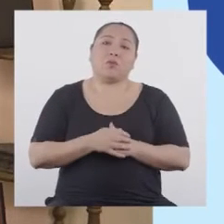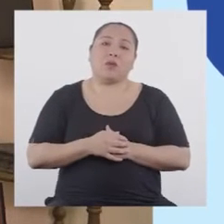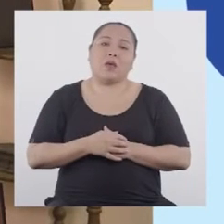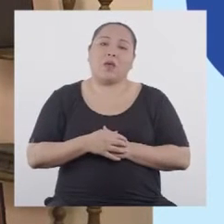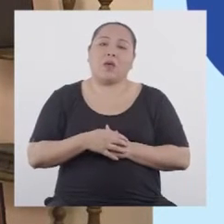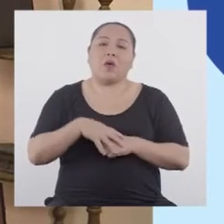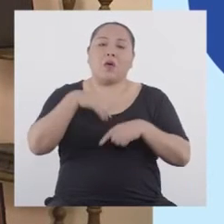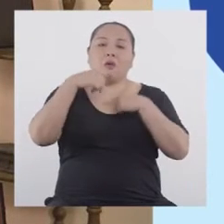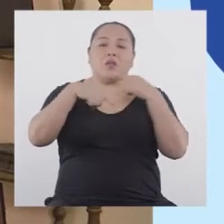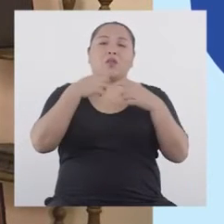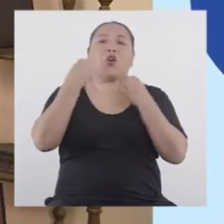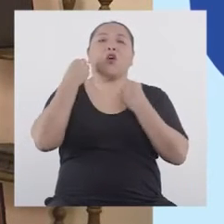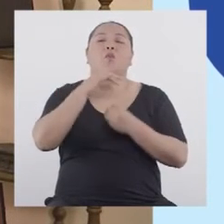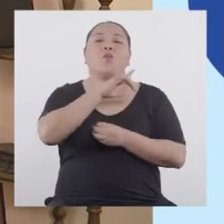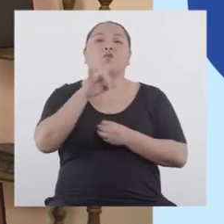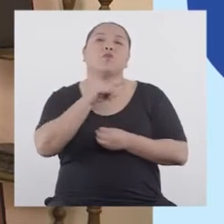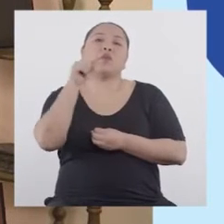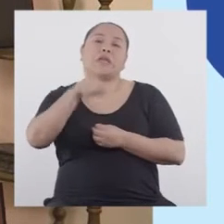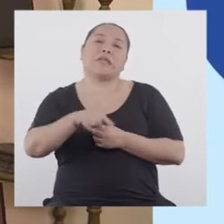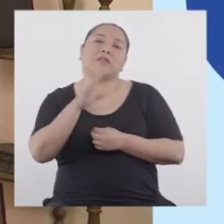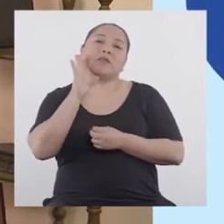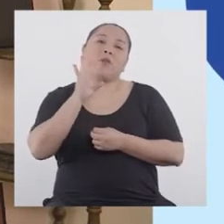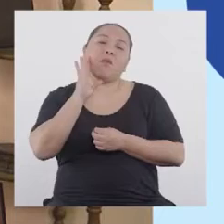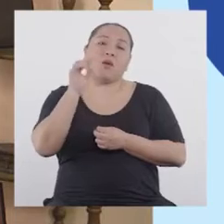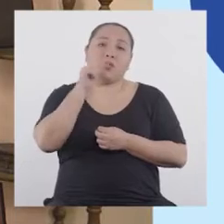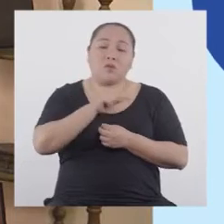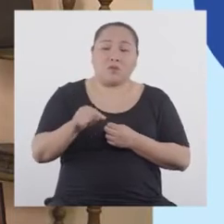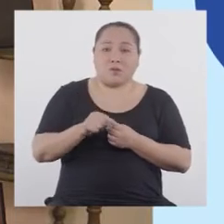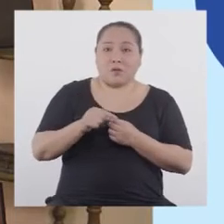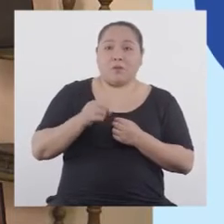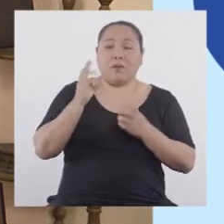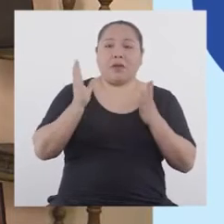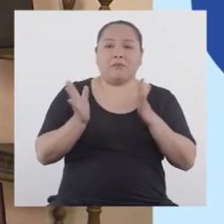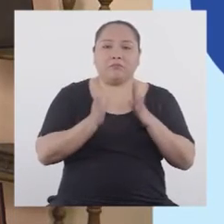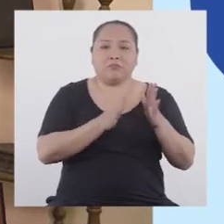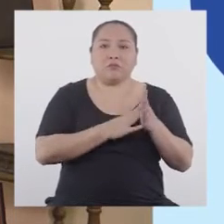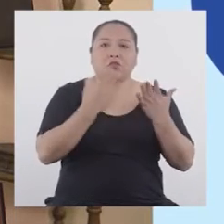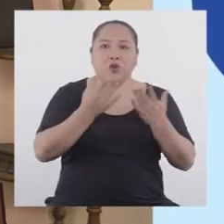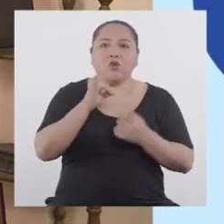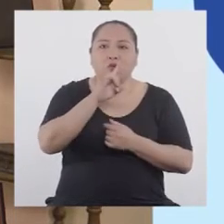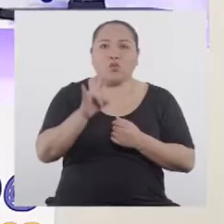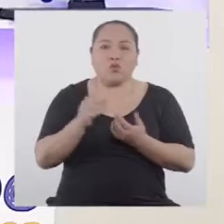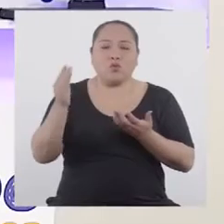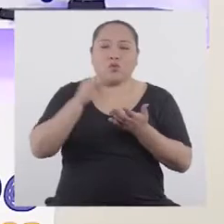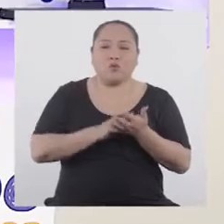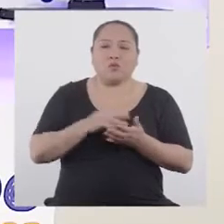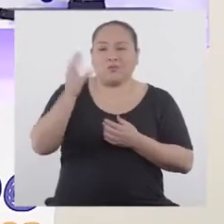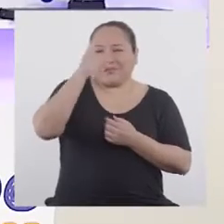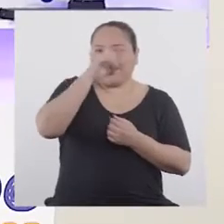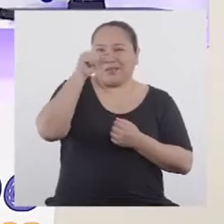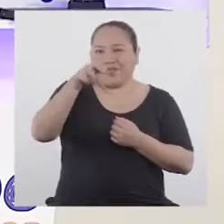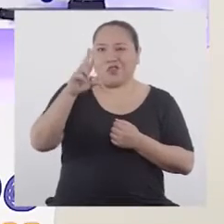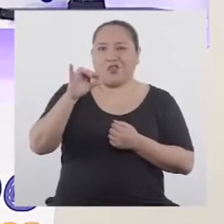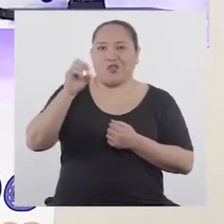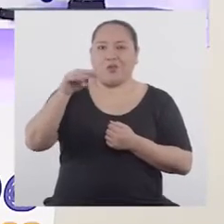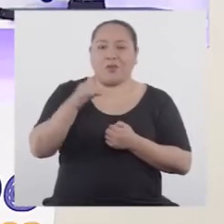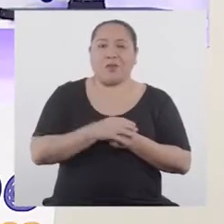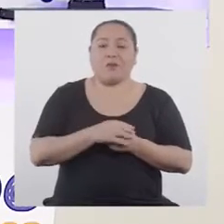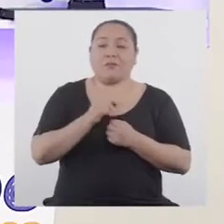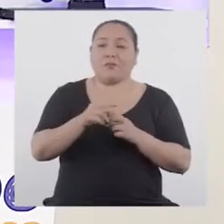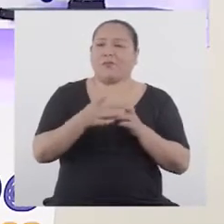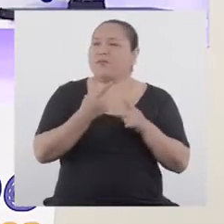oportunidad, comentaremos cómo utilizar estos desechos para elaborar objetos utilitarios. Justo lo que buscamos con